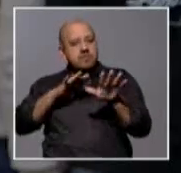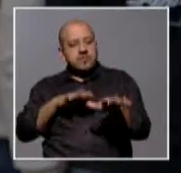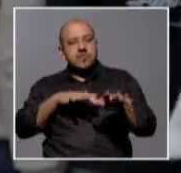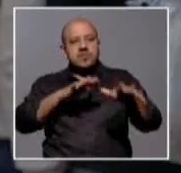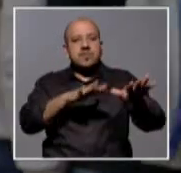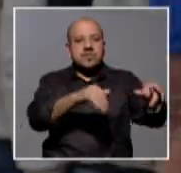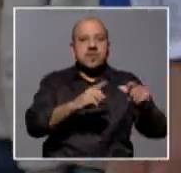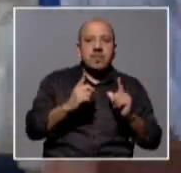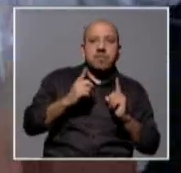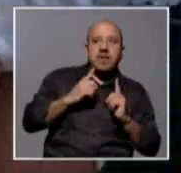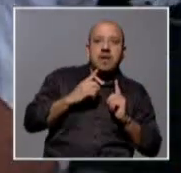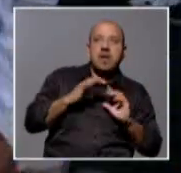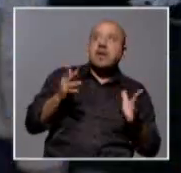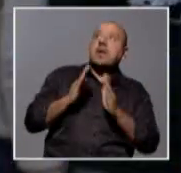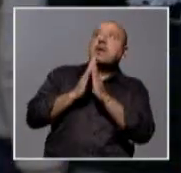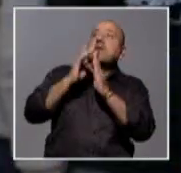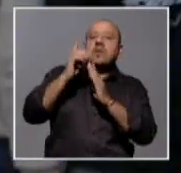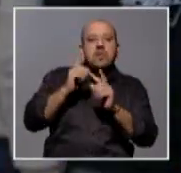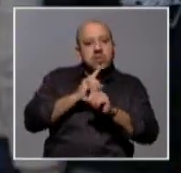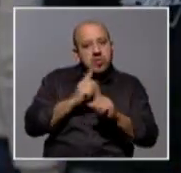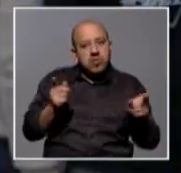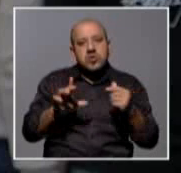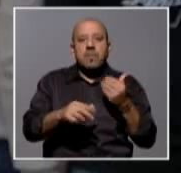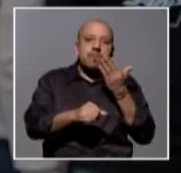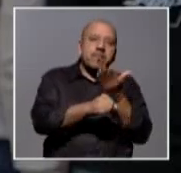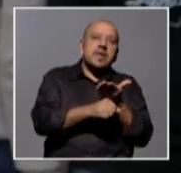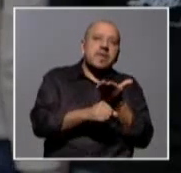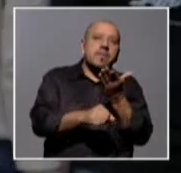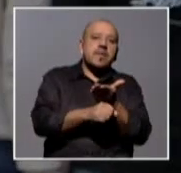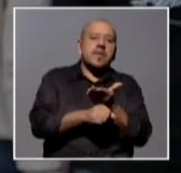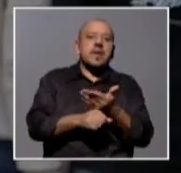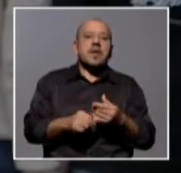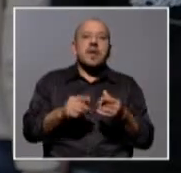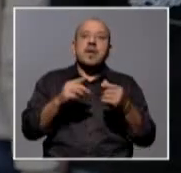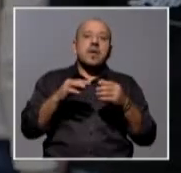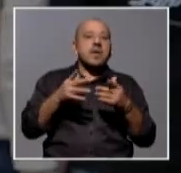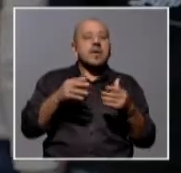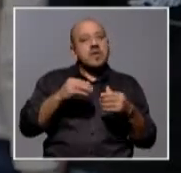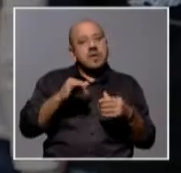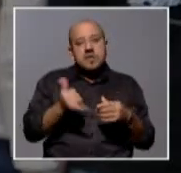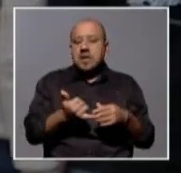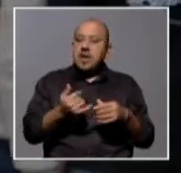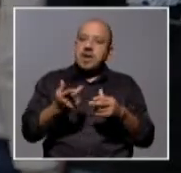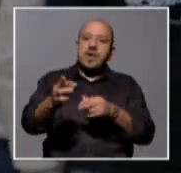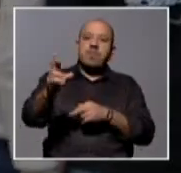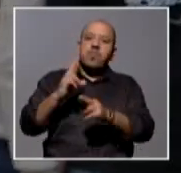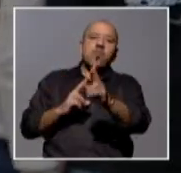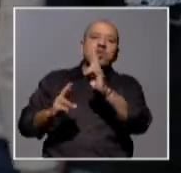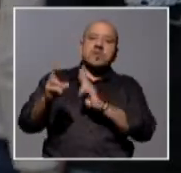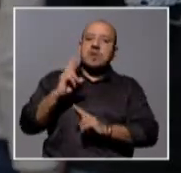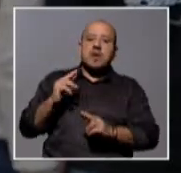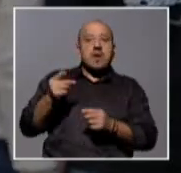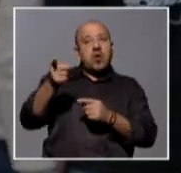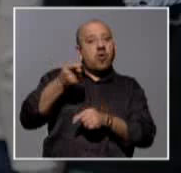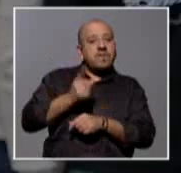en espera de un milagro del cielo, son el reclamo de una reivindicación que debe ser satisfecha por quien está obligado